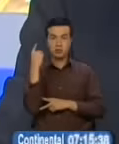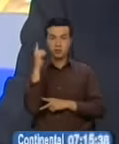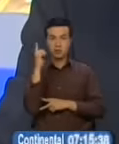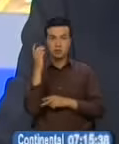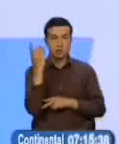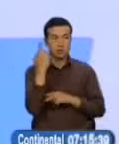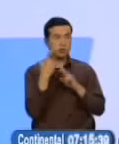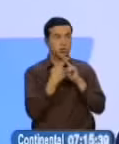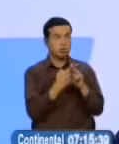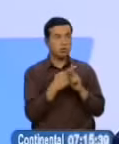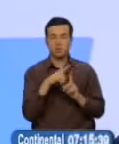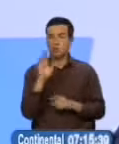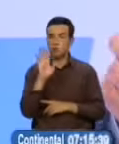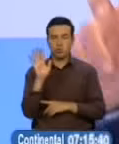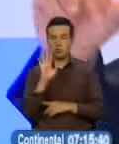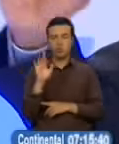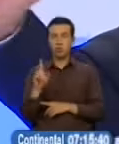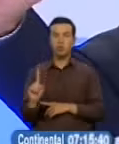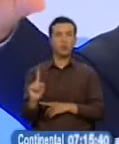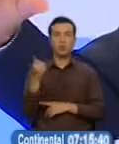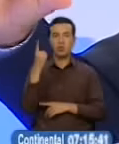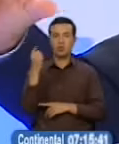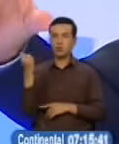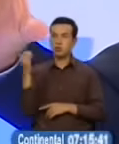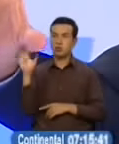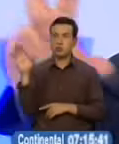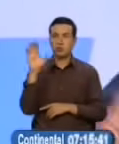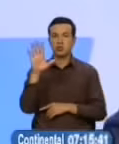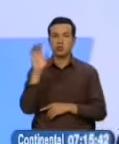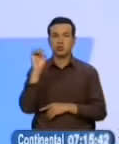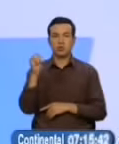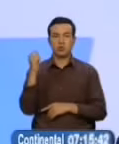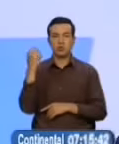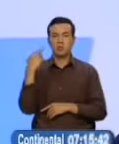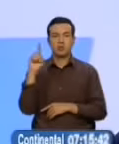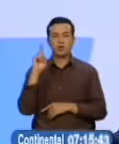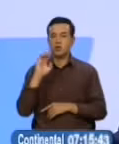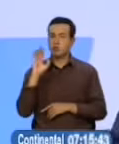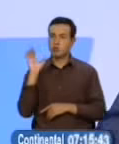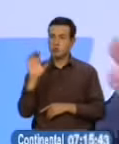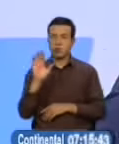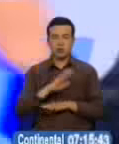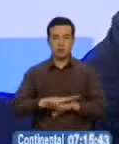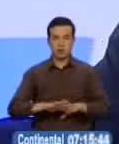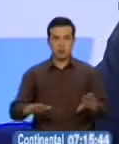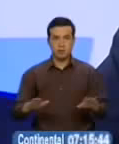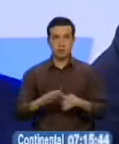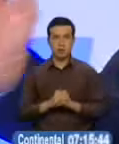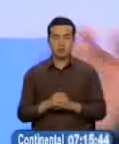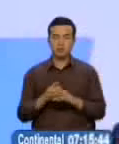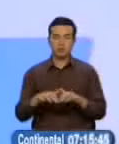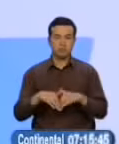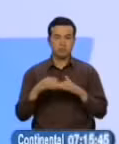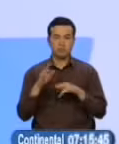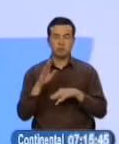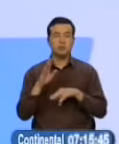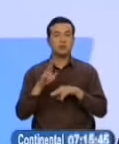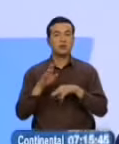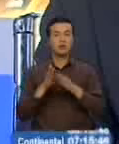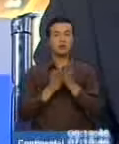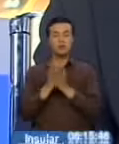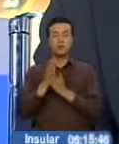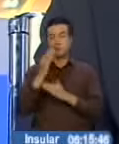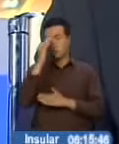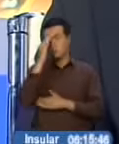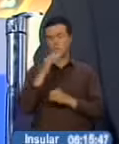mencionó? Lo único que sale de estos créditos de contingencia son los 50 millones, ya. Que es con lo que restablecemos el servicio ¿Cuánto educativo. ¿Cuánto hubiera